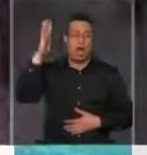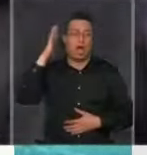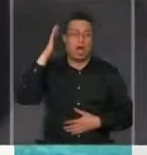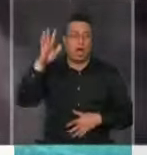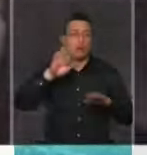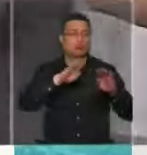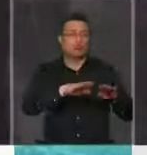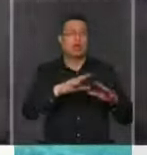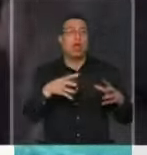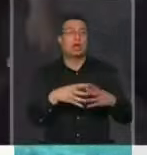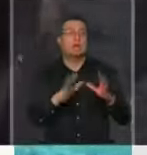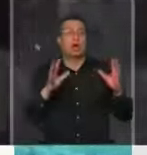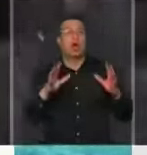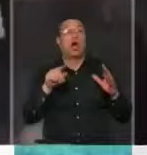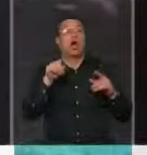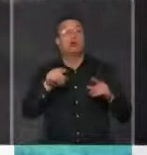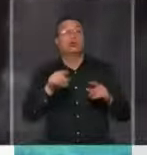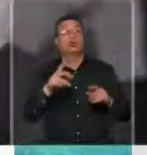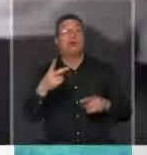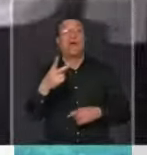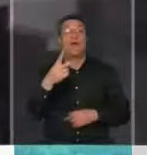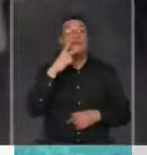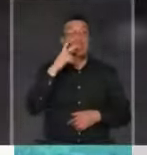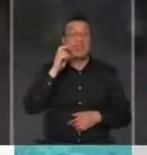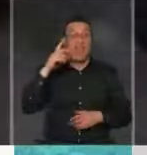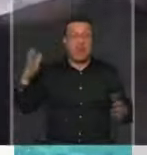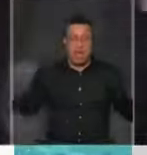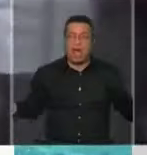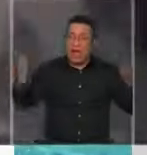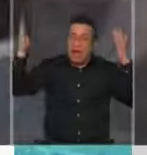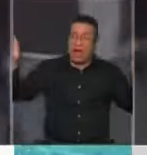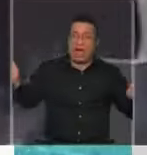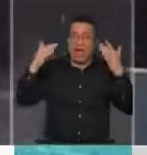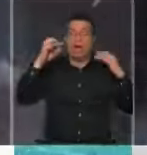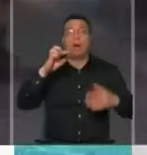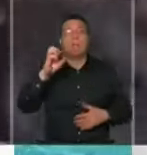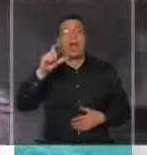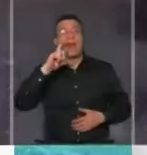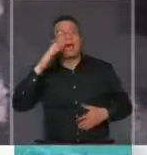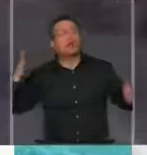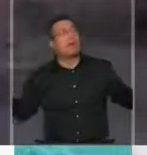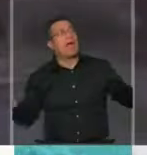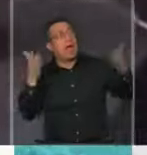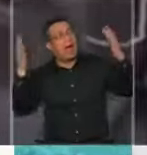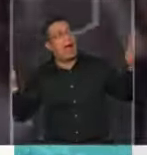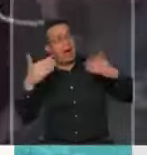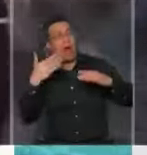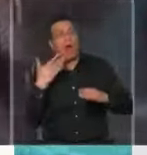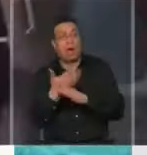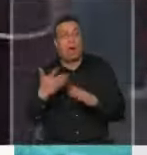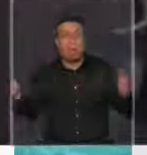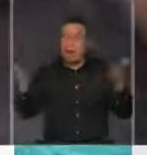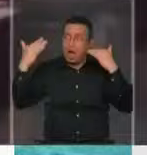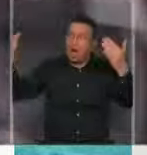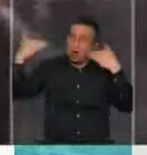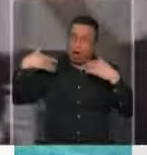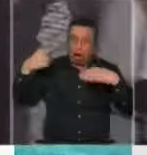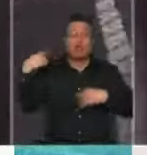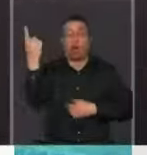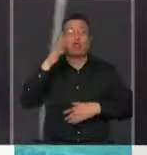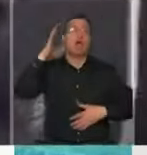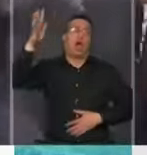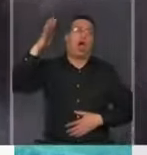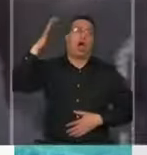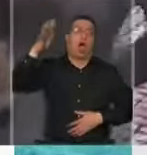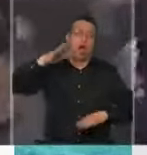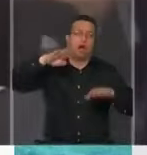seguro cuando movía las manos Arturo Vidal, cuando movía las manos Carlos Palacios pidiendo ese aliento, les llegó, lo sintieron y consiguieron